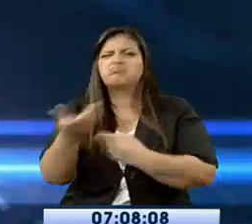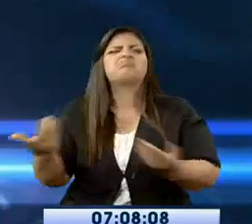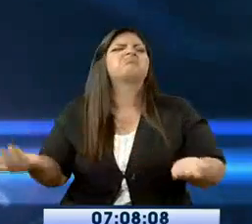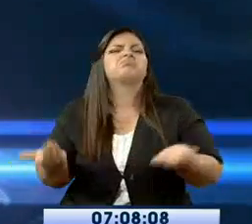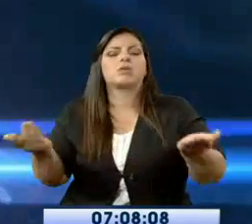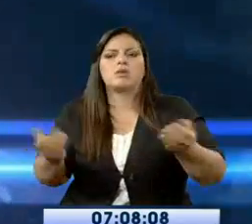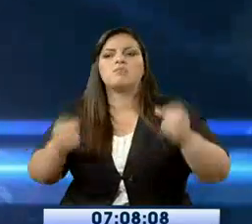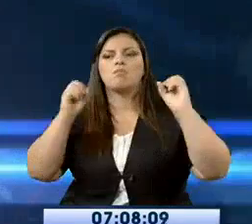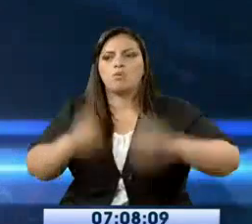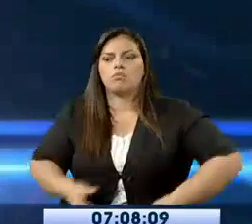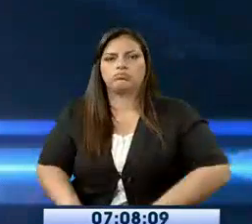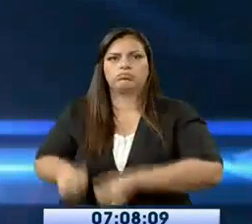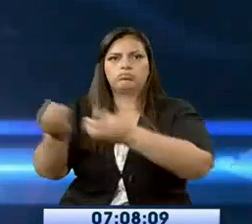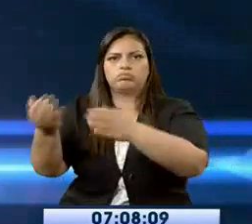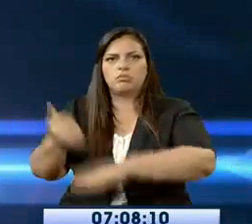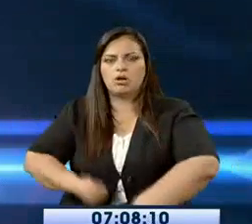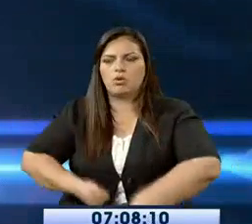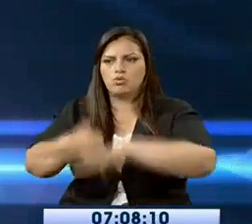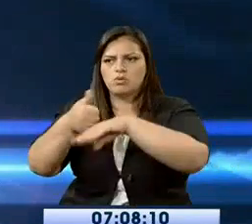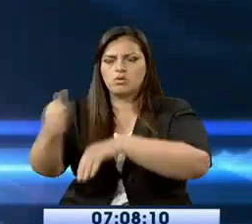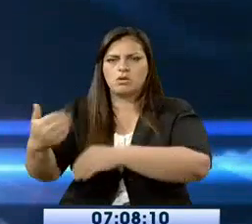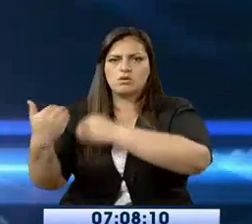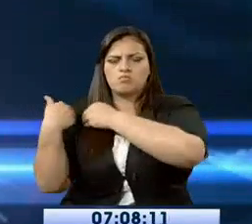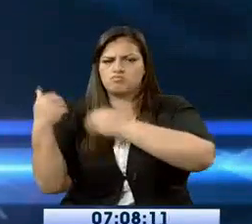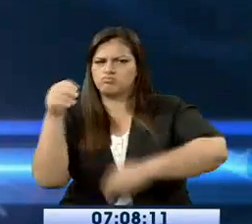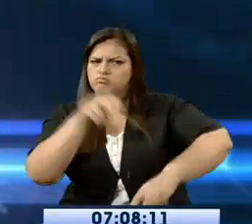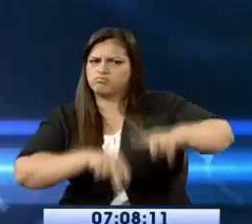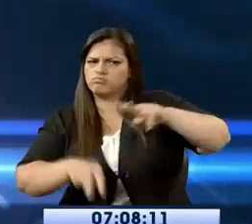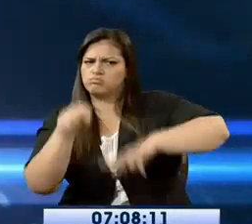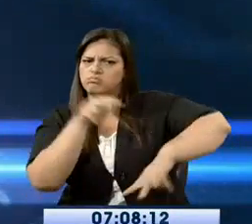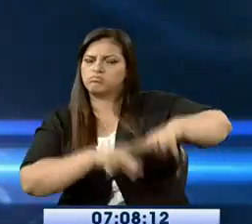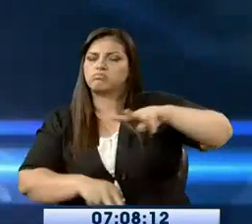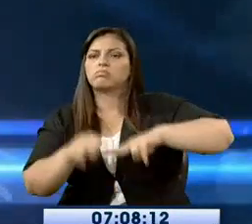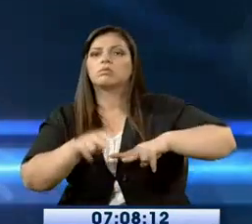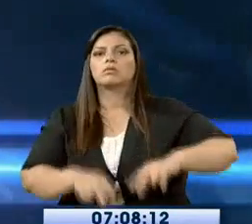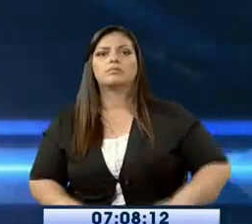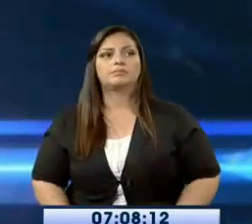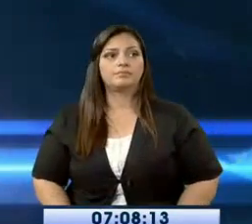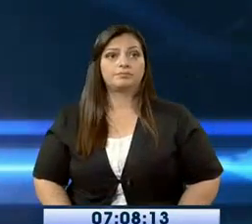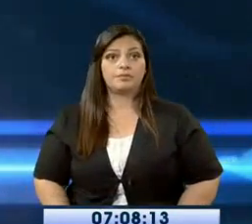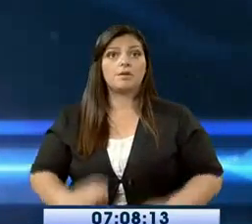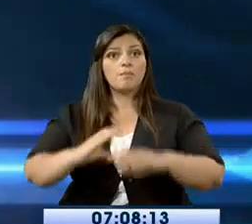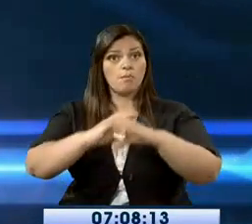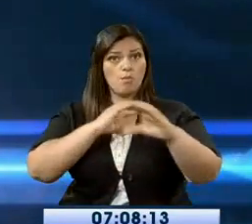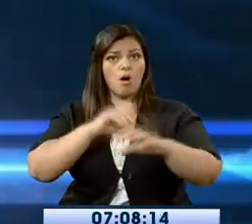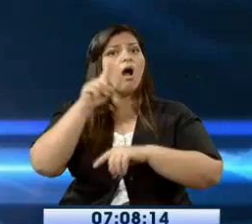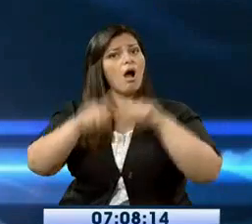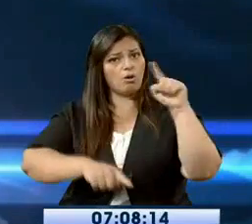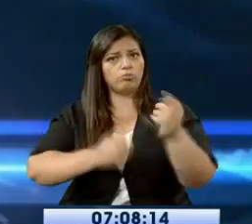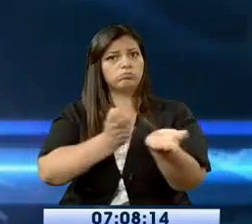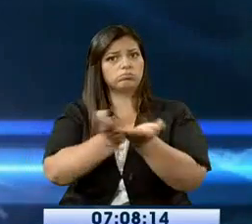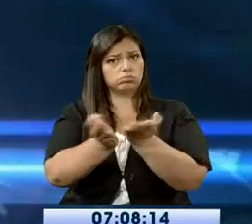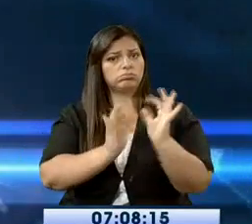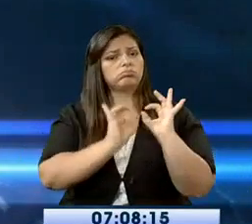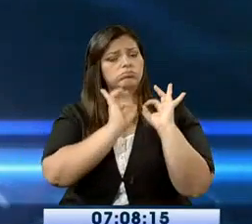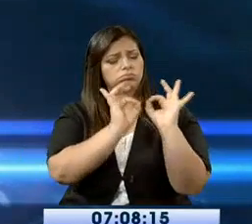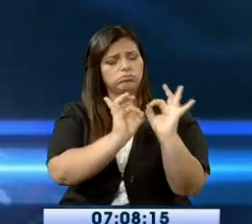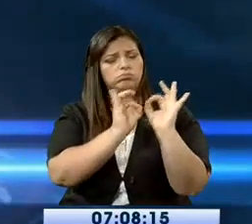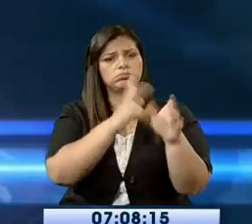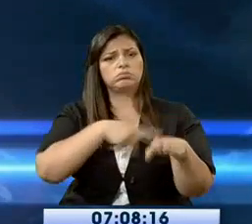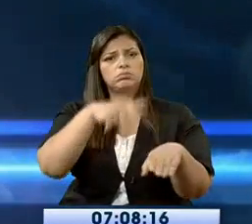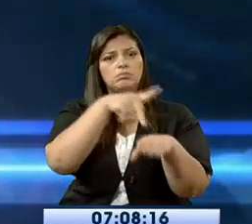unidad. Porque, insisto, no son todos. Hay gente que presta ese servicio que es muy responsable y muy